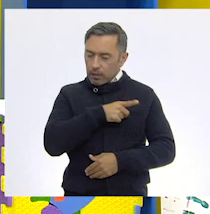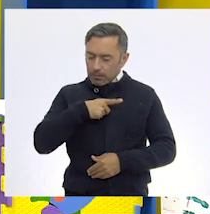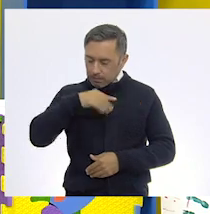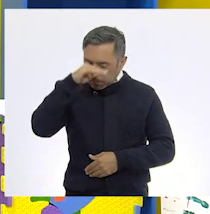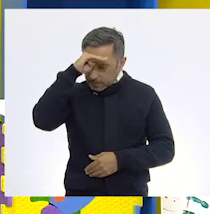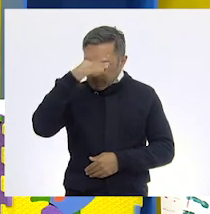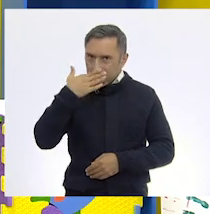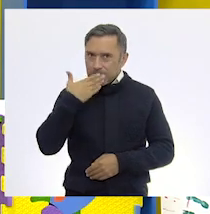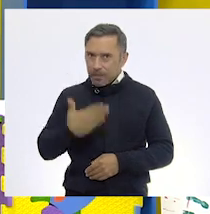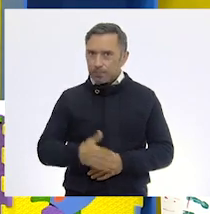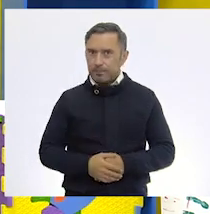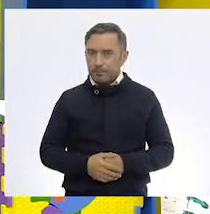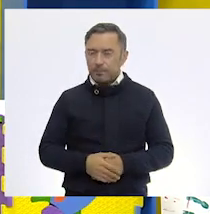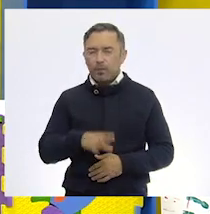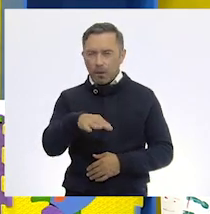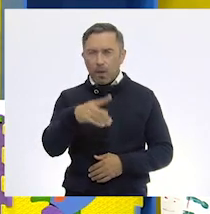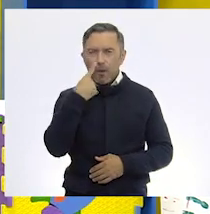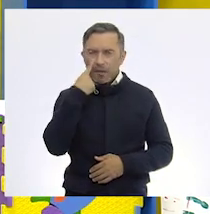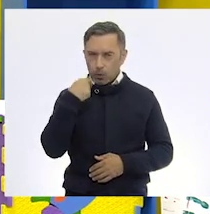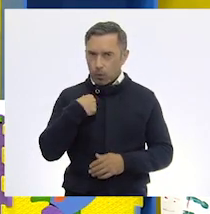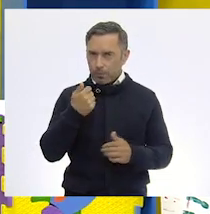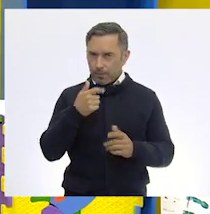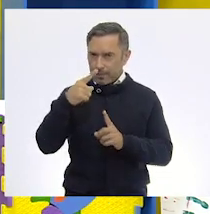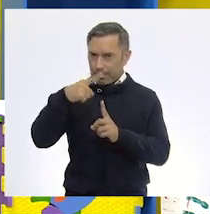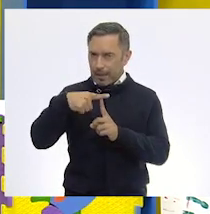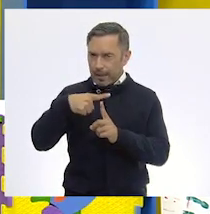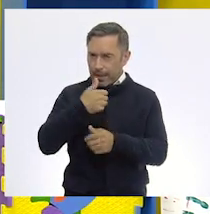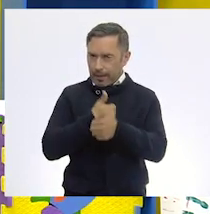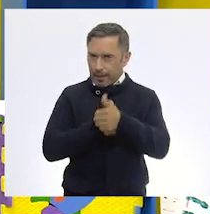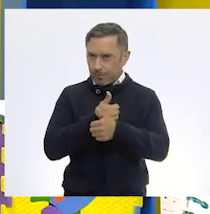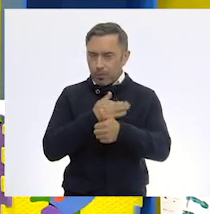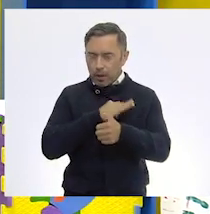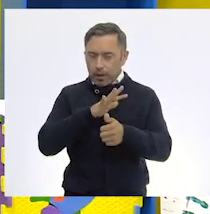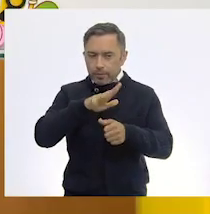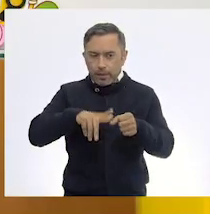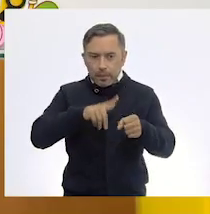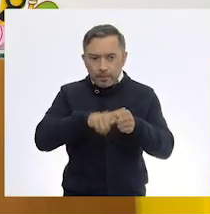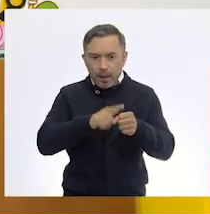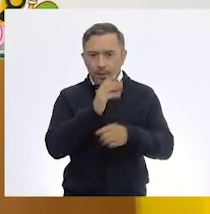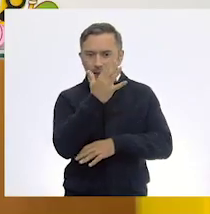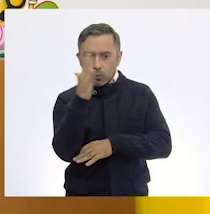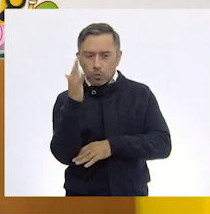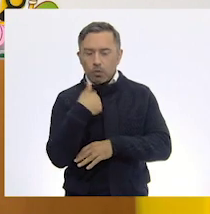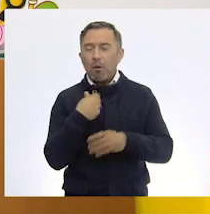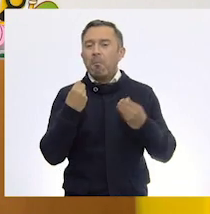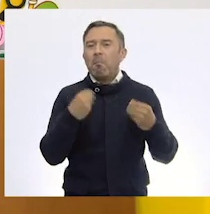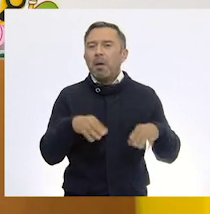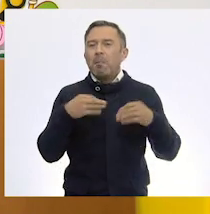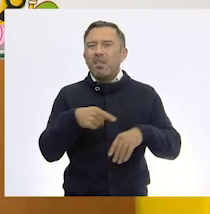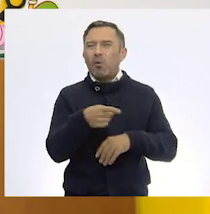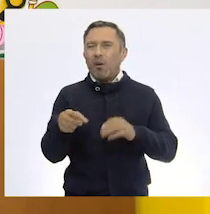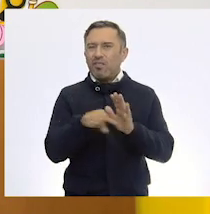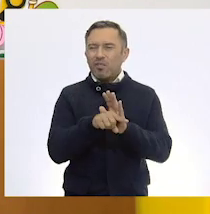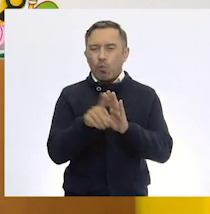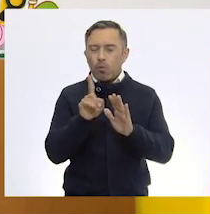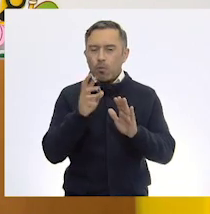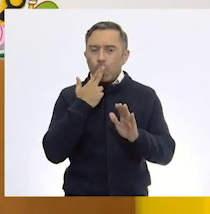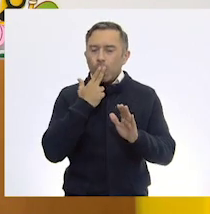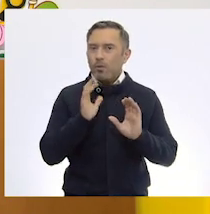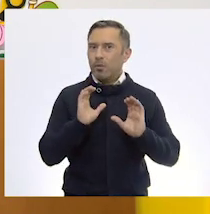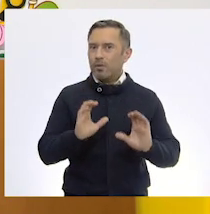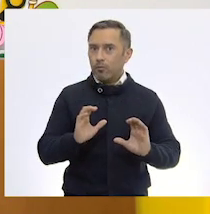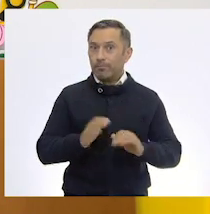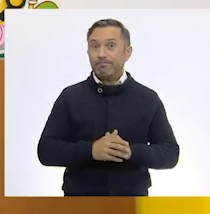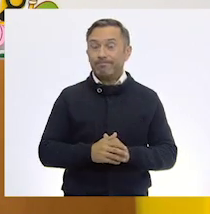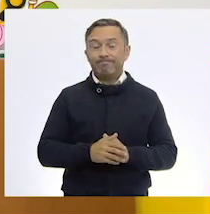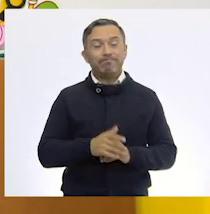proponer acciones para atender los efectos negativos en la naturaleza. ¡Excelente! Estamos a punto de